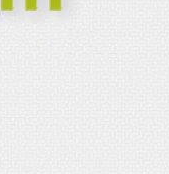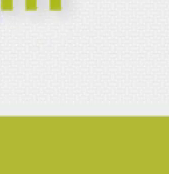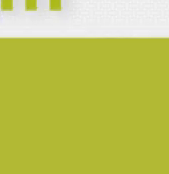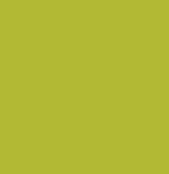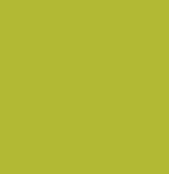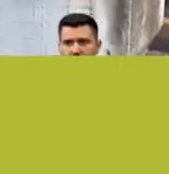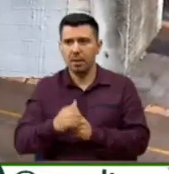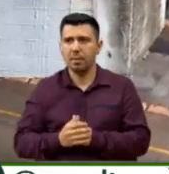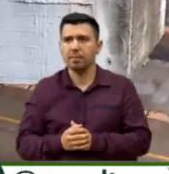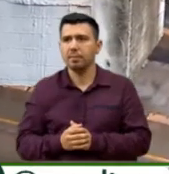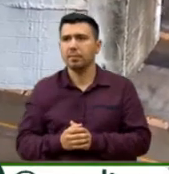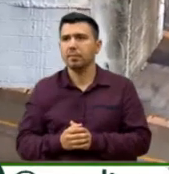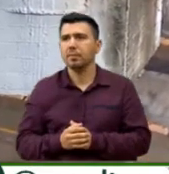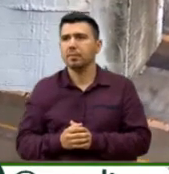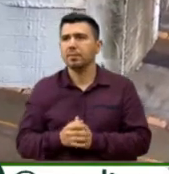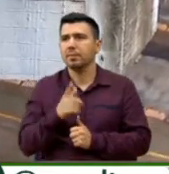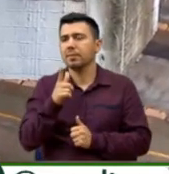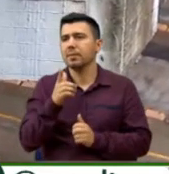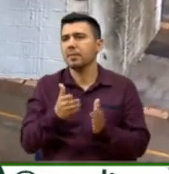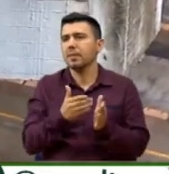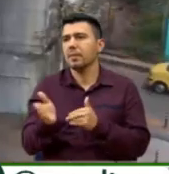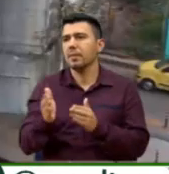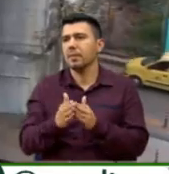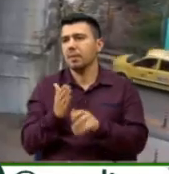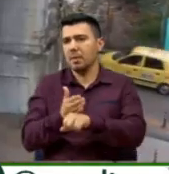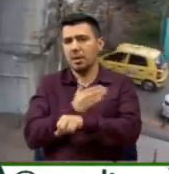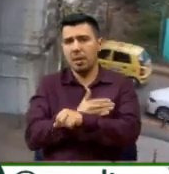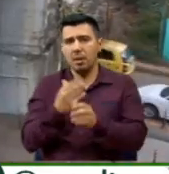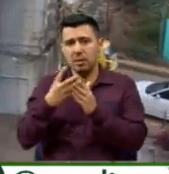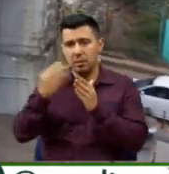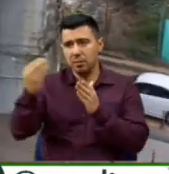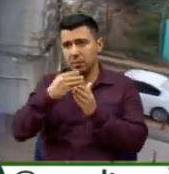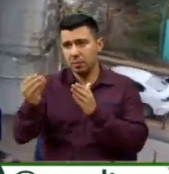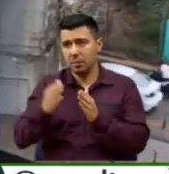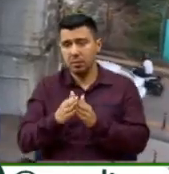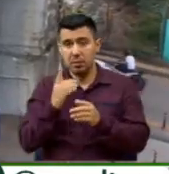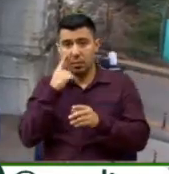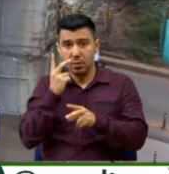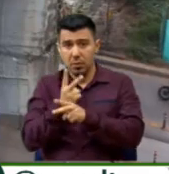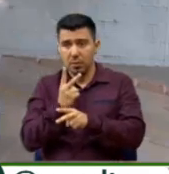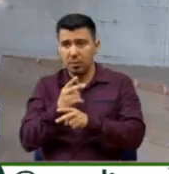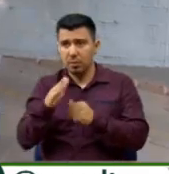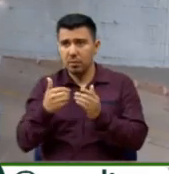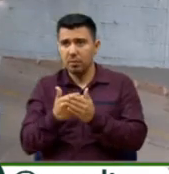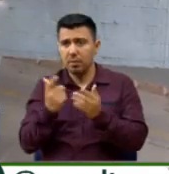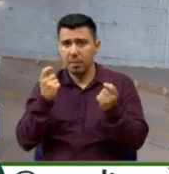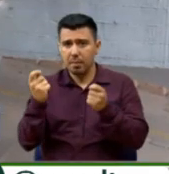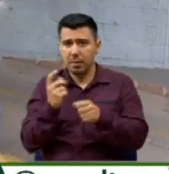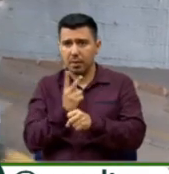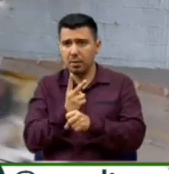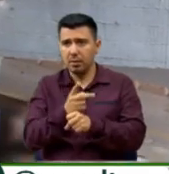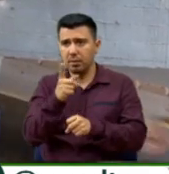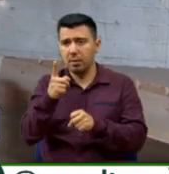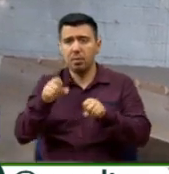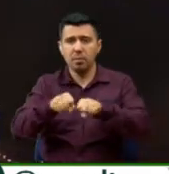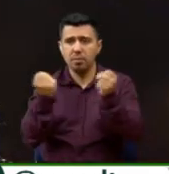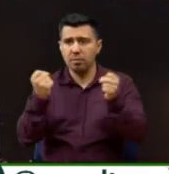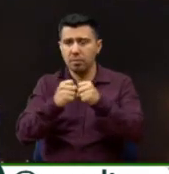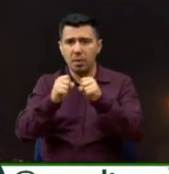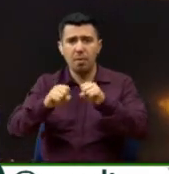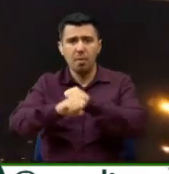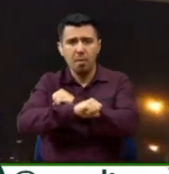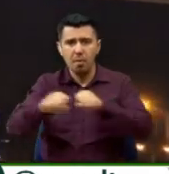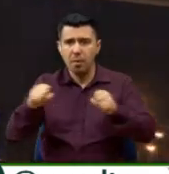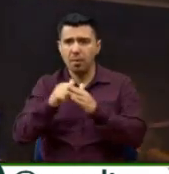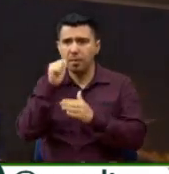Cantro.com. Como plan de contingencia y evacuación se tomarán las medidas preventivas necesarias para la actividad de demolición controlada del